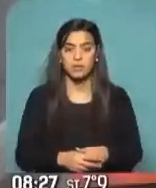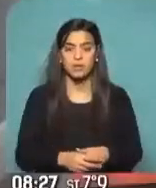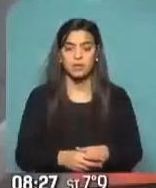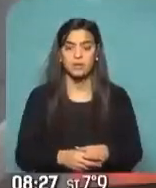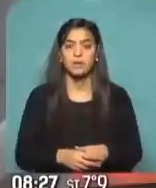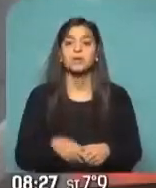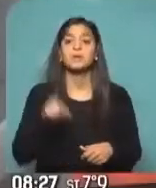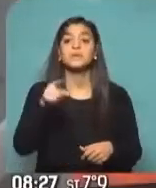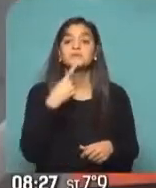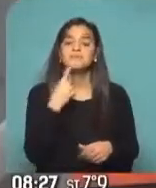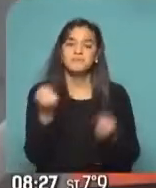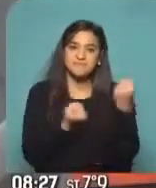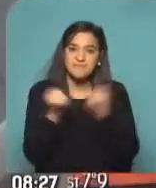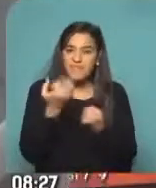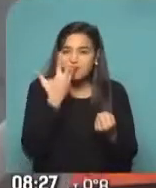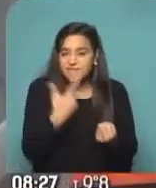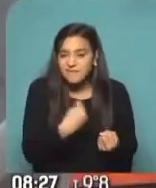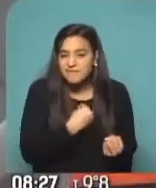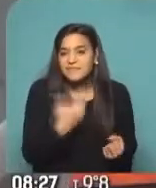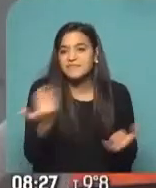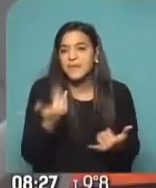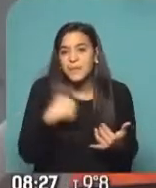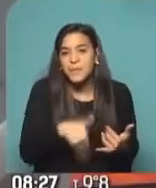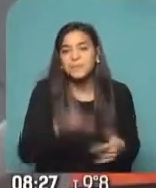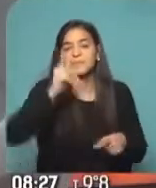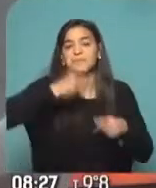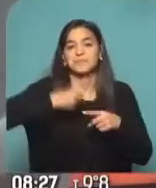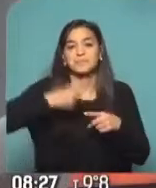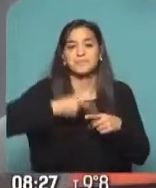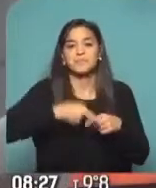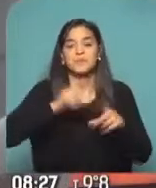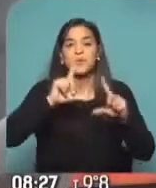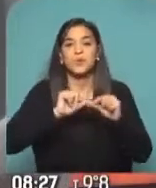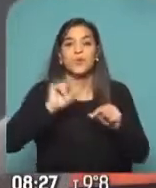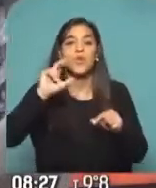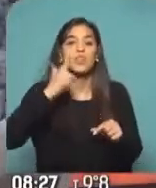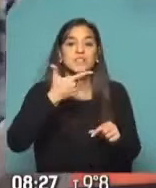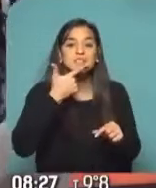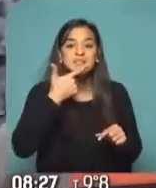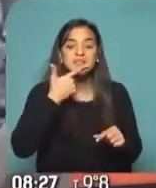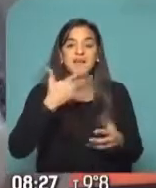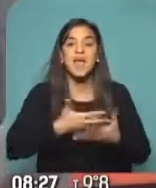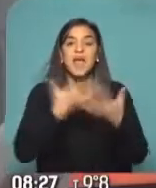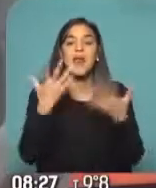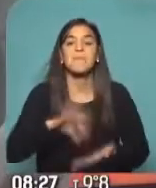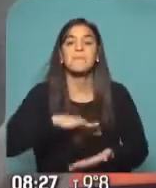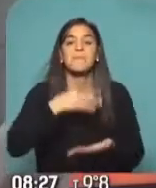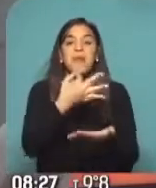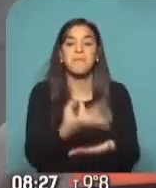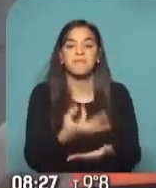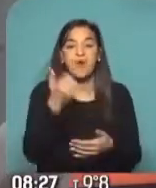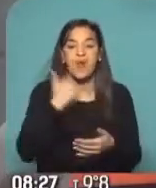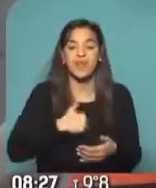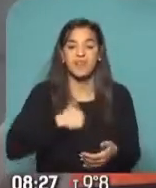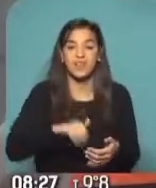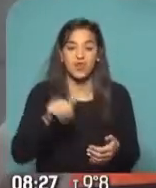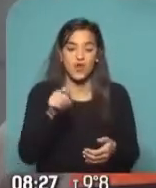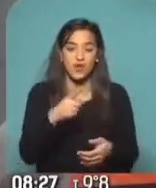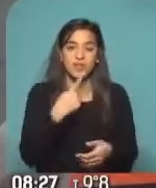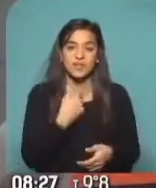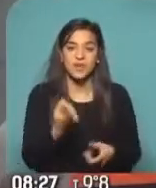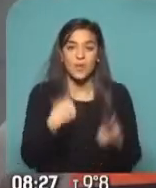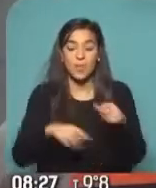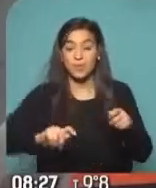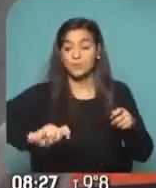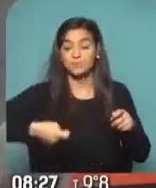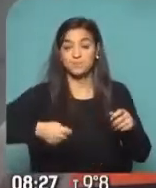para los fierreros se viene una fiesta la edición número 17 del gran premio argentino histórico mira cada vez que se enciende el motor